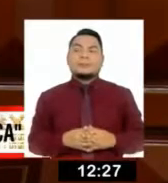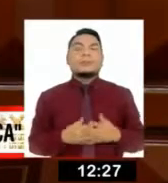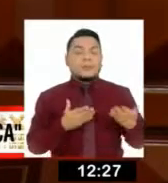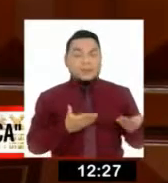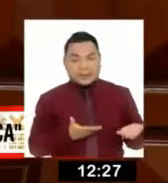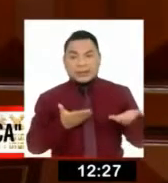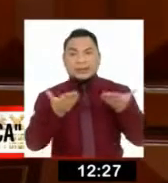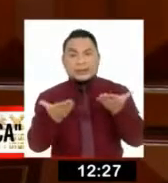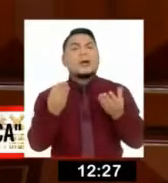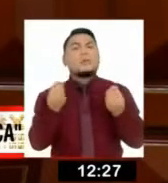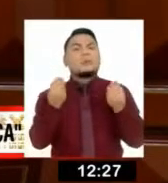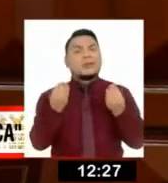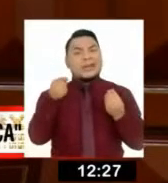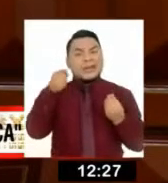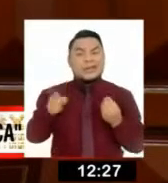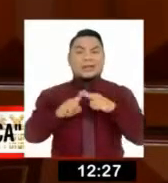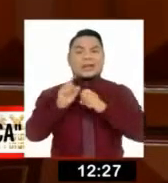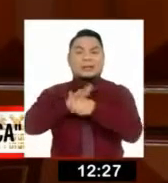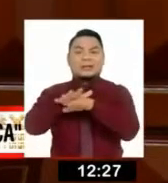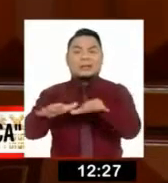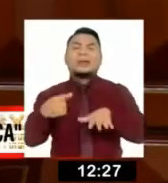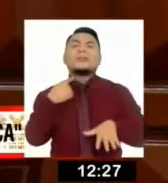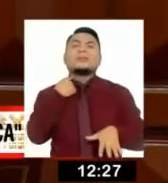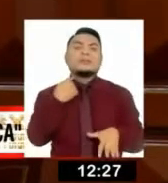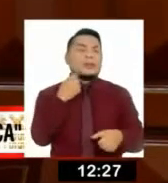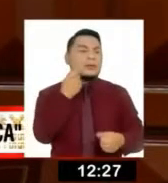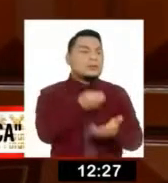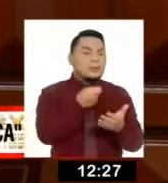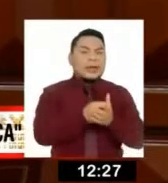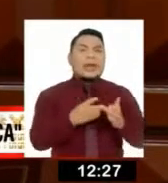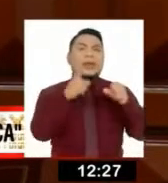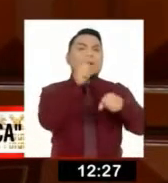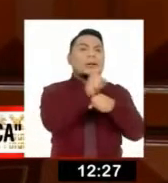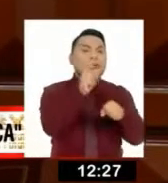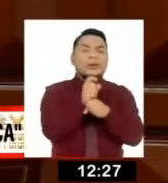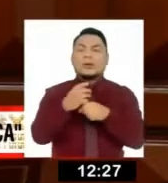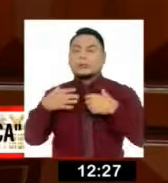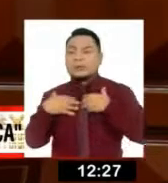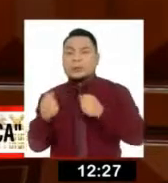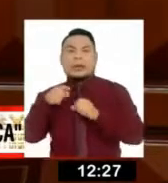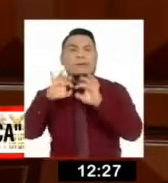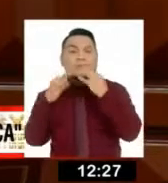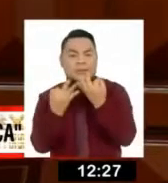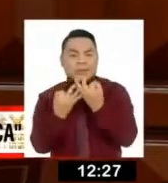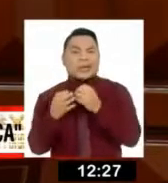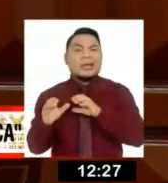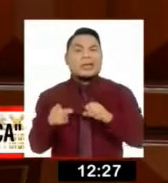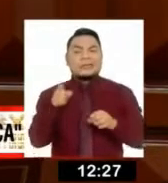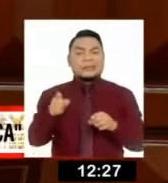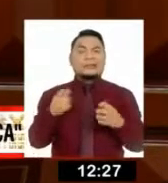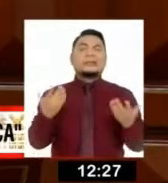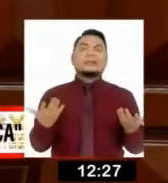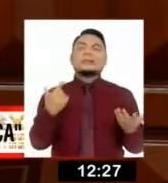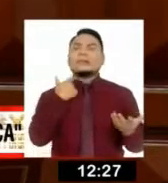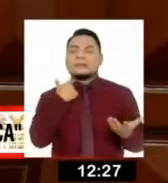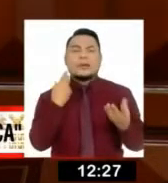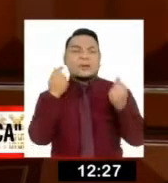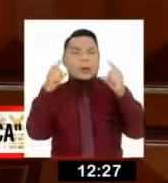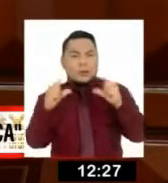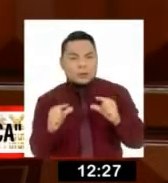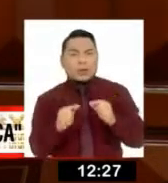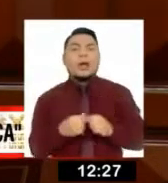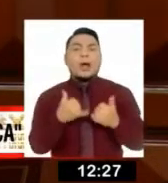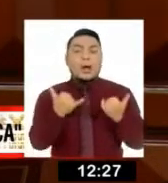que la pandemia ha generado muchos costos en educación y salud a las familias, y a eso ahora